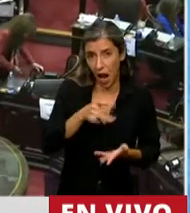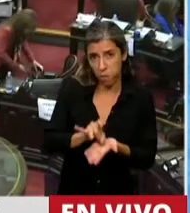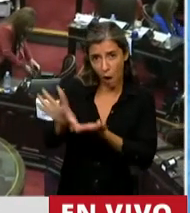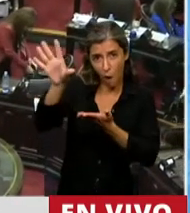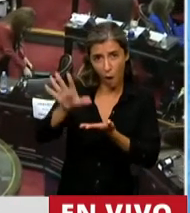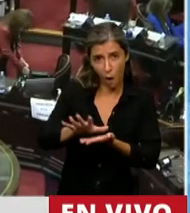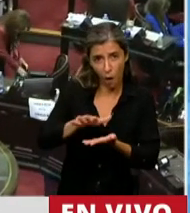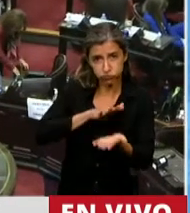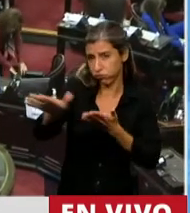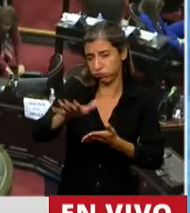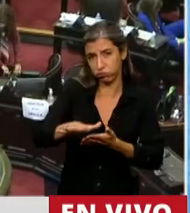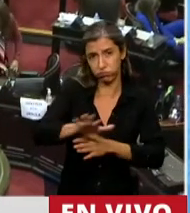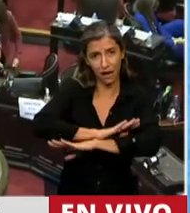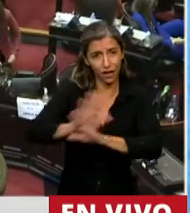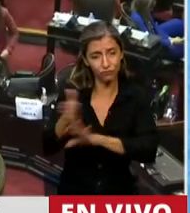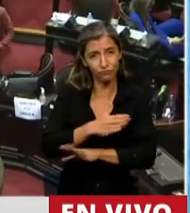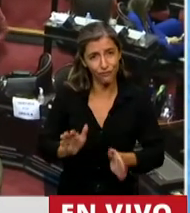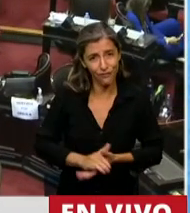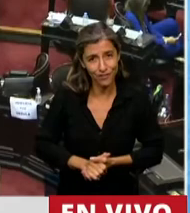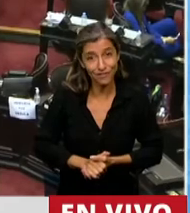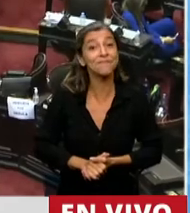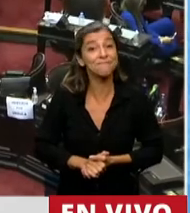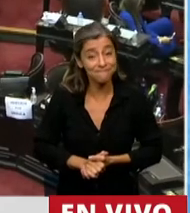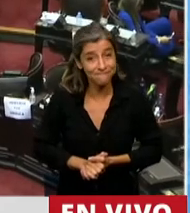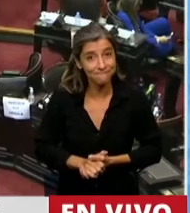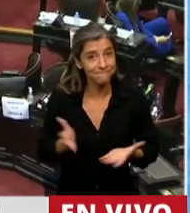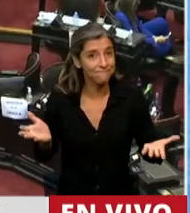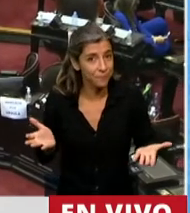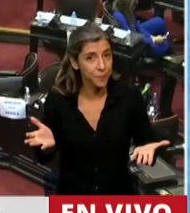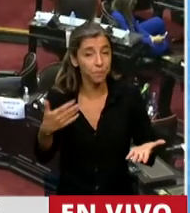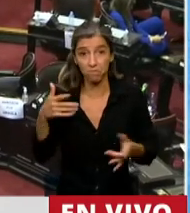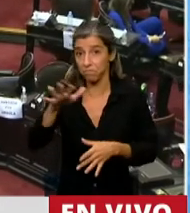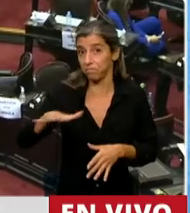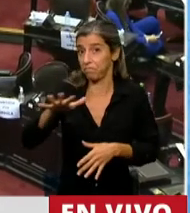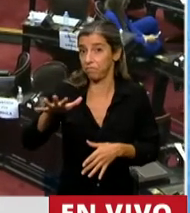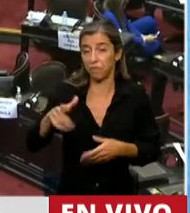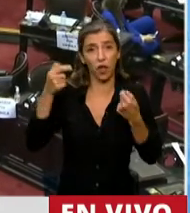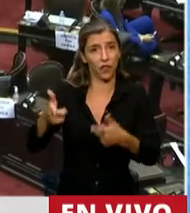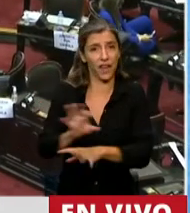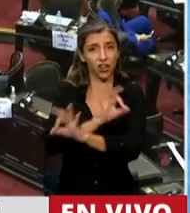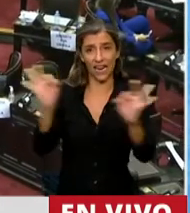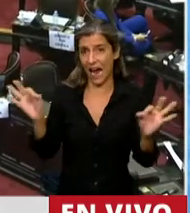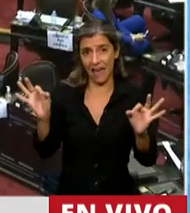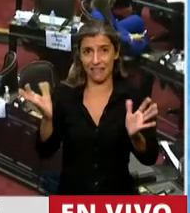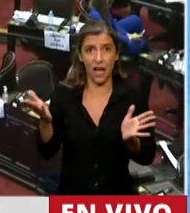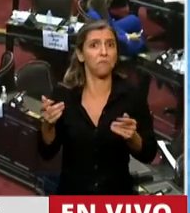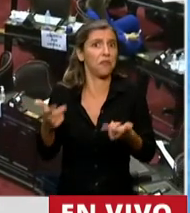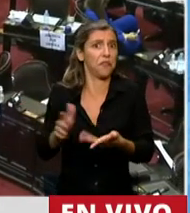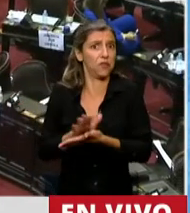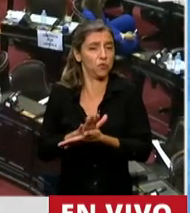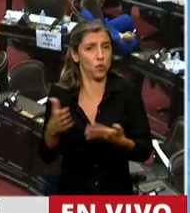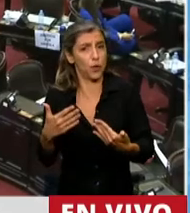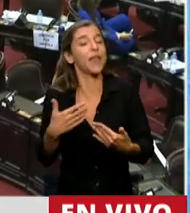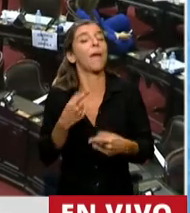qué? Porque detrás de las 100 hectáreas que no le dieron a Guernica para solucionar su problema habitacional, estaba el grupo